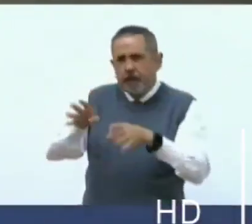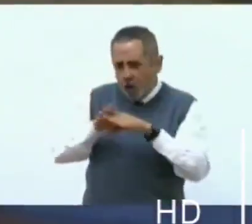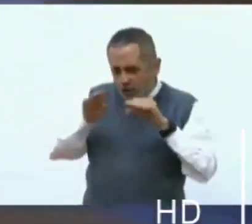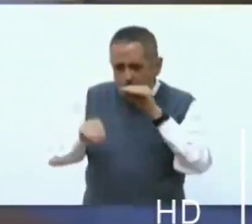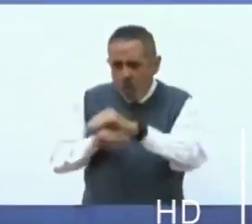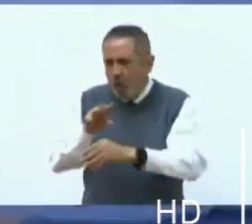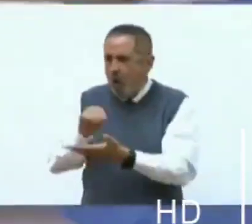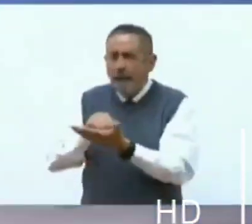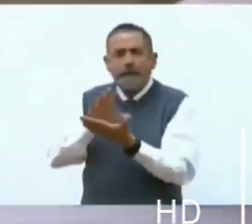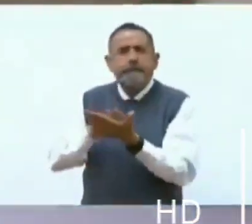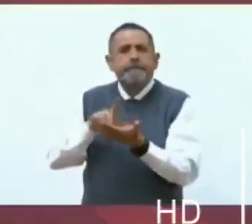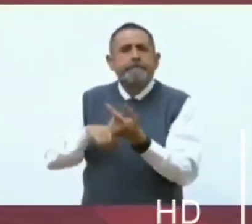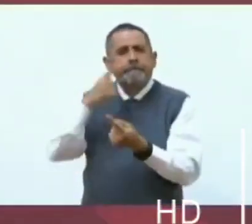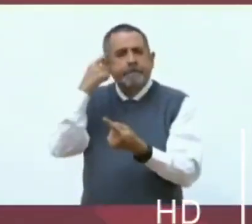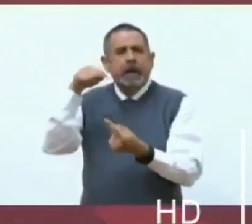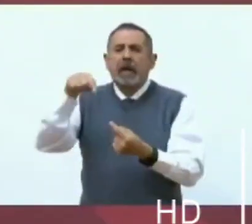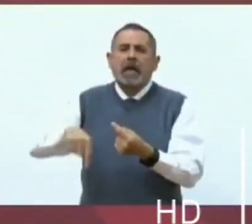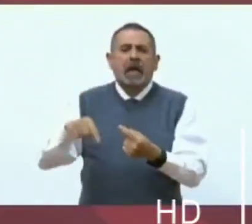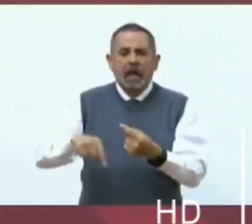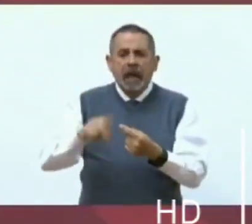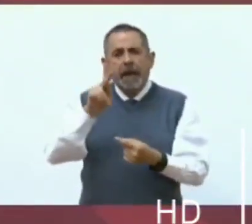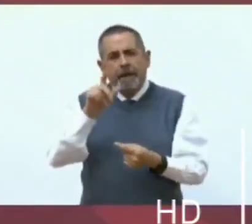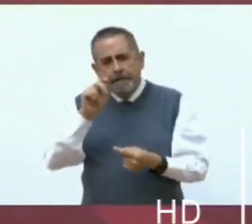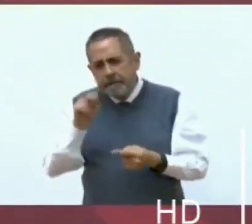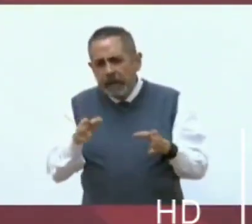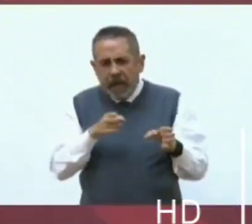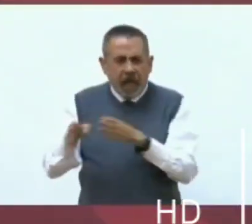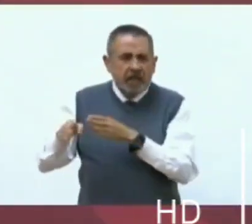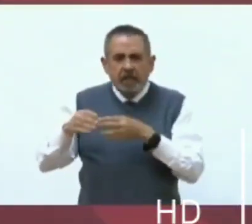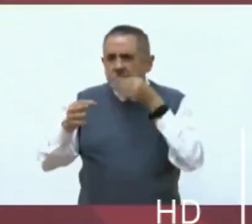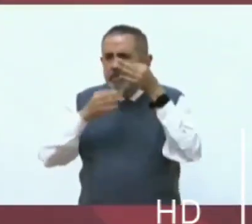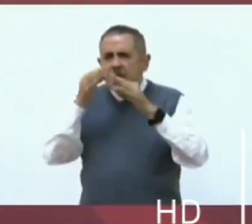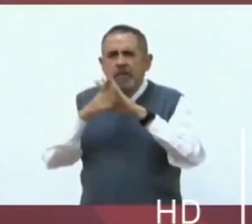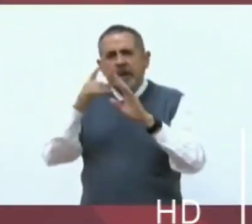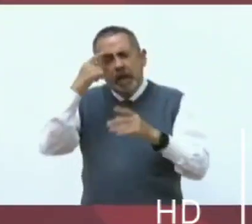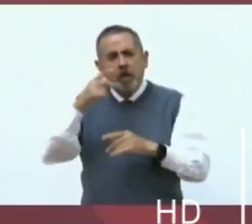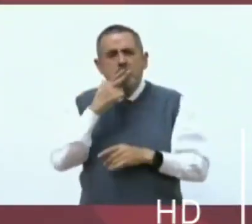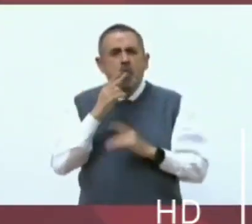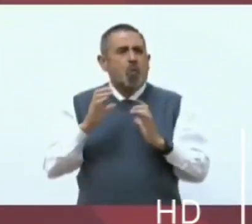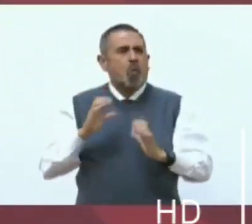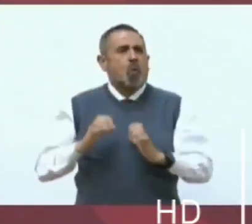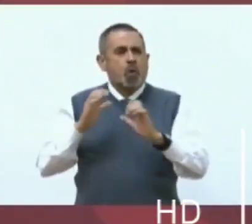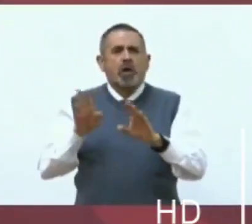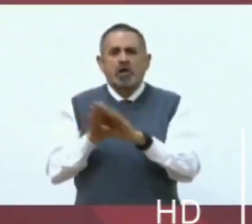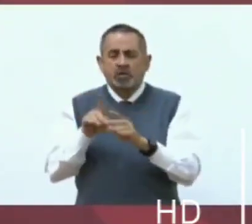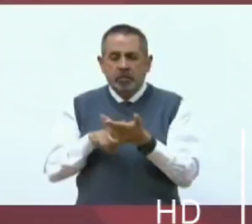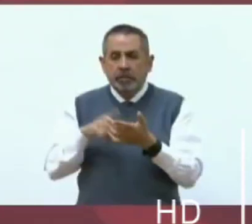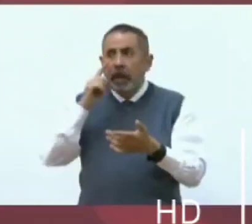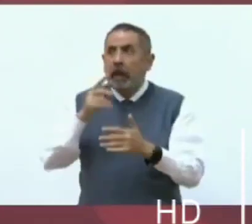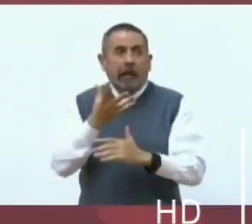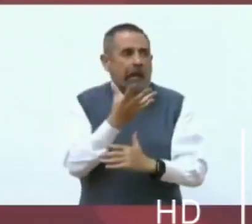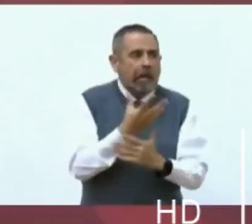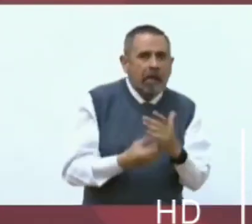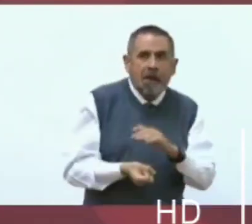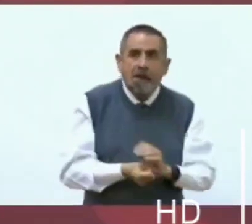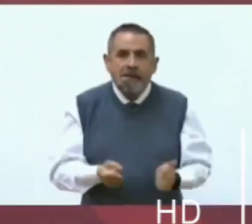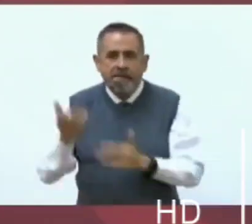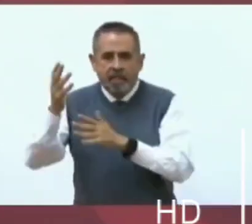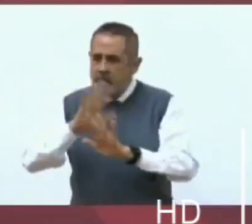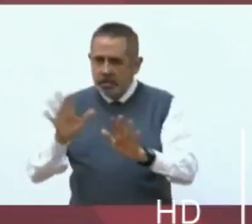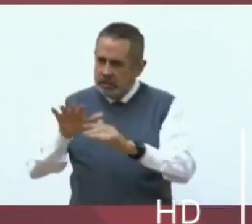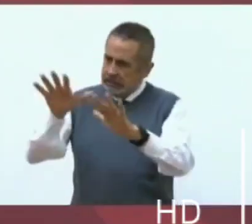e implementación de estrategias masivas para prevenir y combatir el tráfico ilícito de nuestro